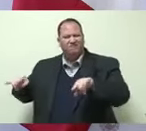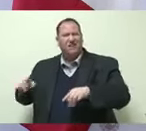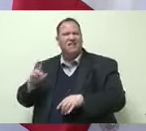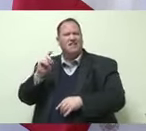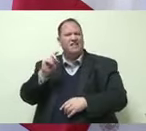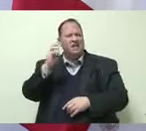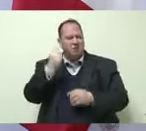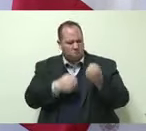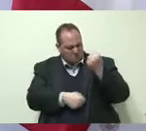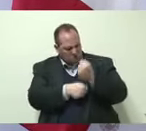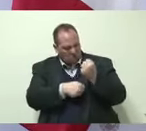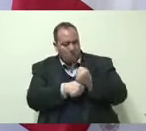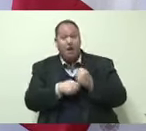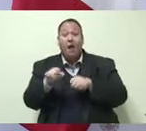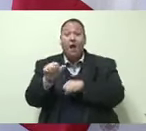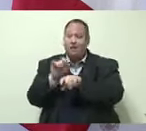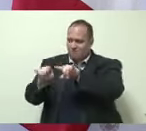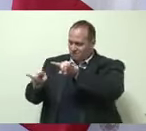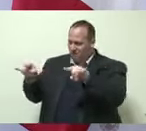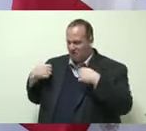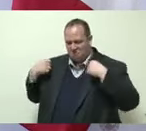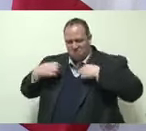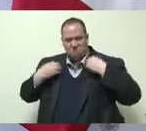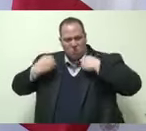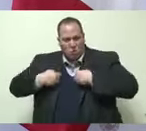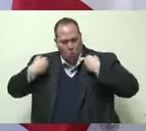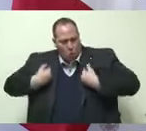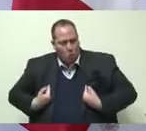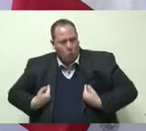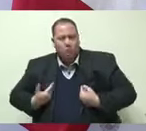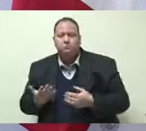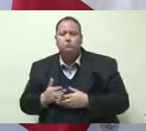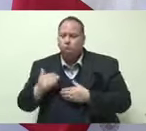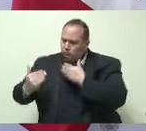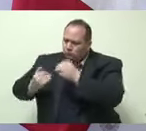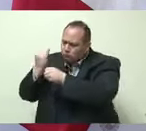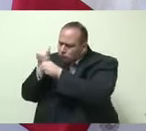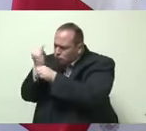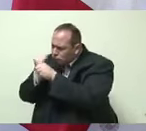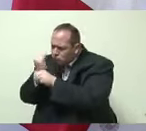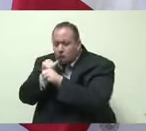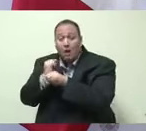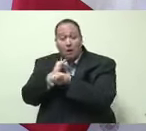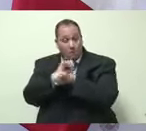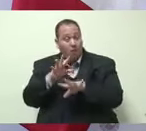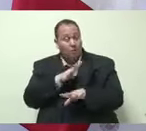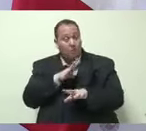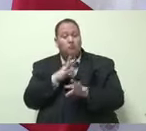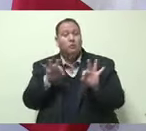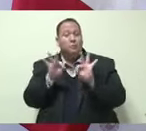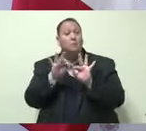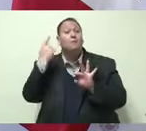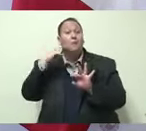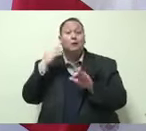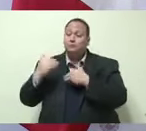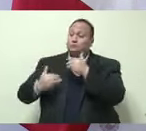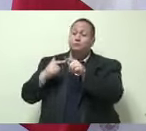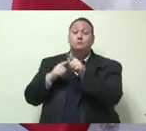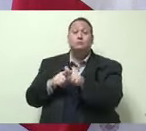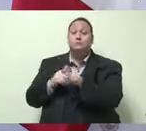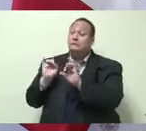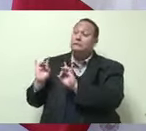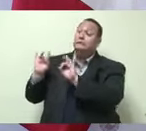39 cargadores, los vehículos y los chalecos balísticos. Y bueno, se sigue avanzando, se tiene información importante para asegurar la continuidad de